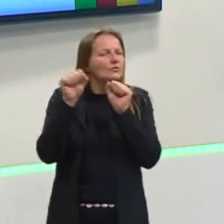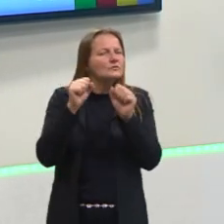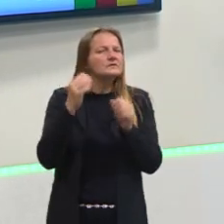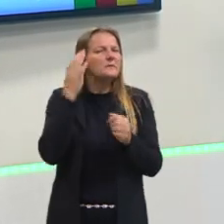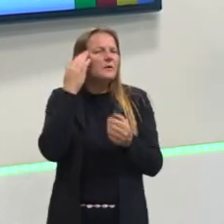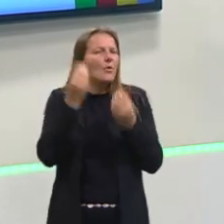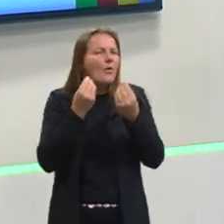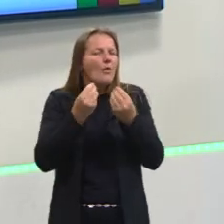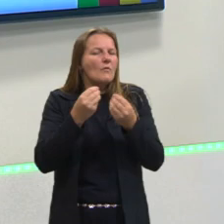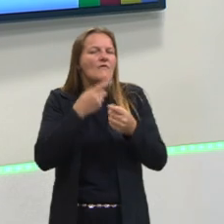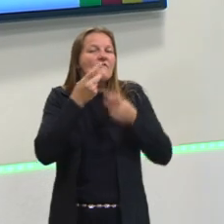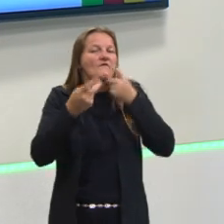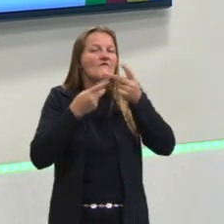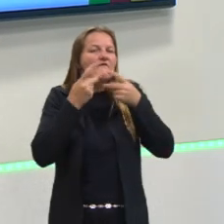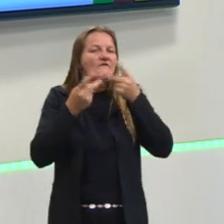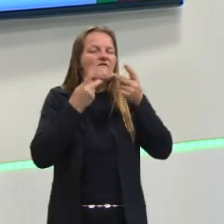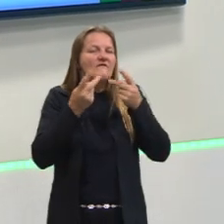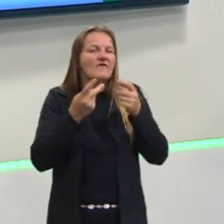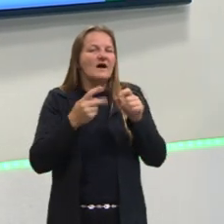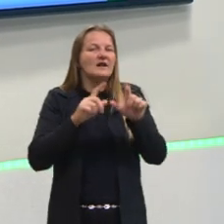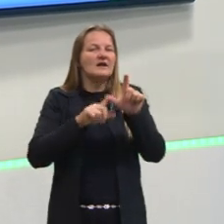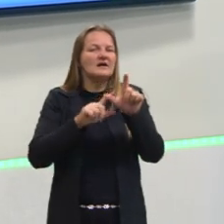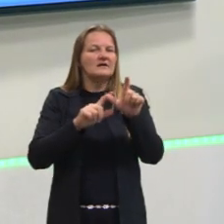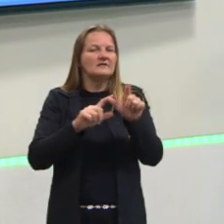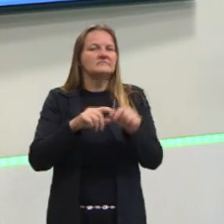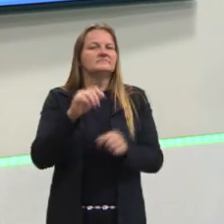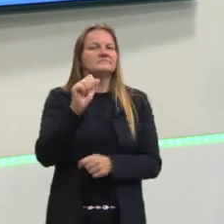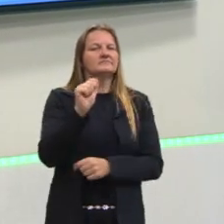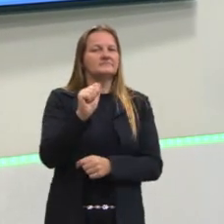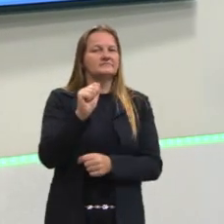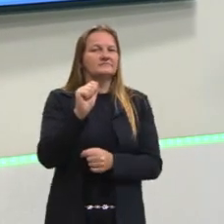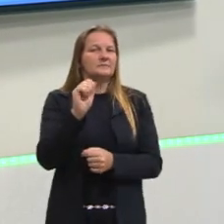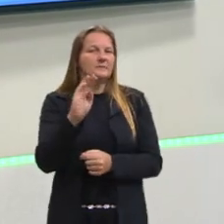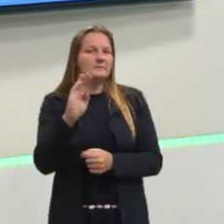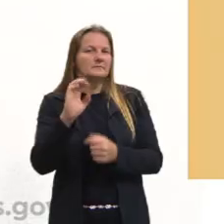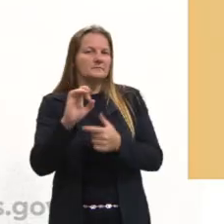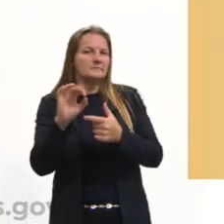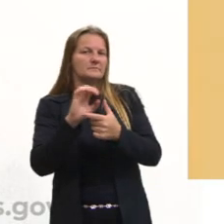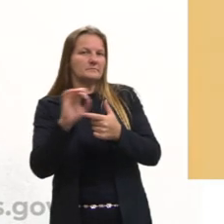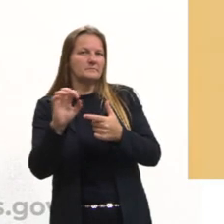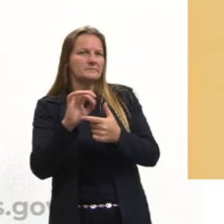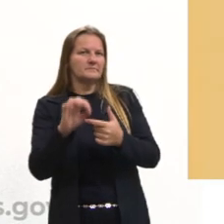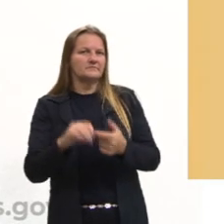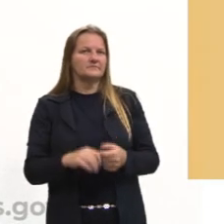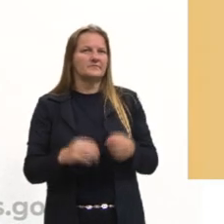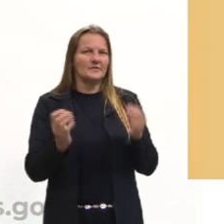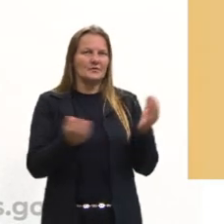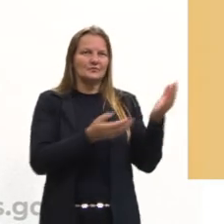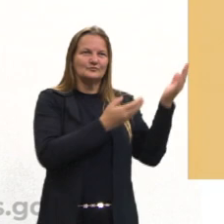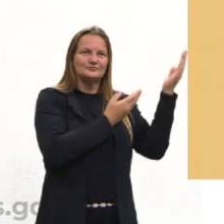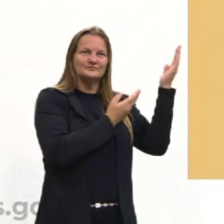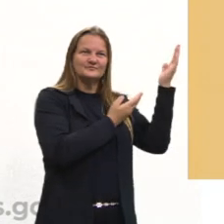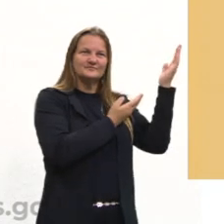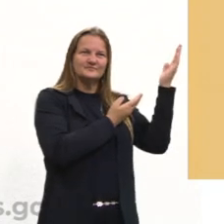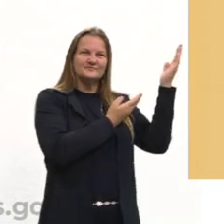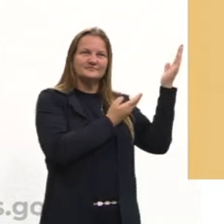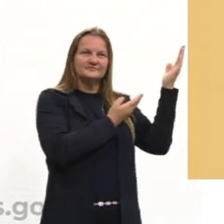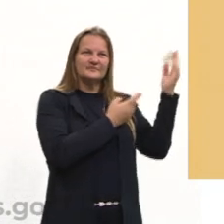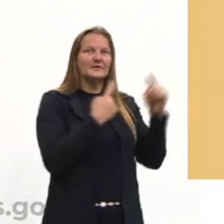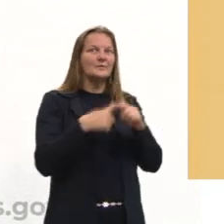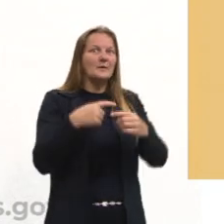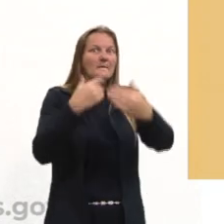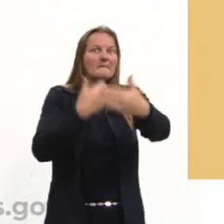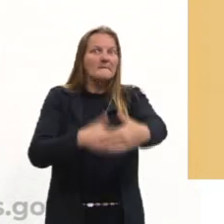sobre la pronuncia de las letras de este alfabeto para que a gente possa, para que eles possam hacer las pruebas,